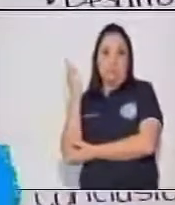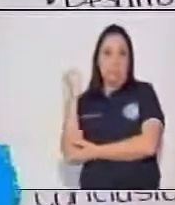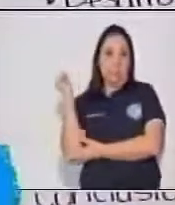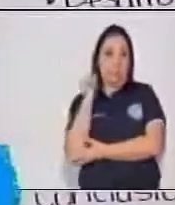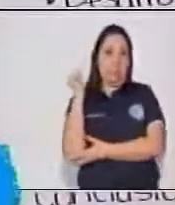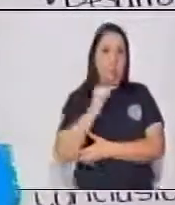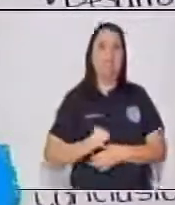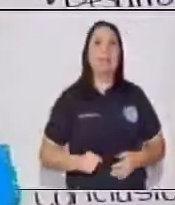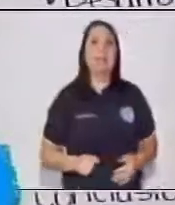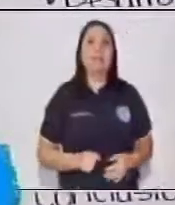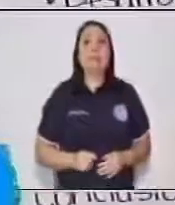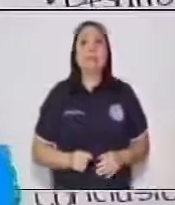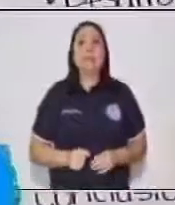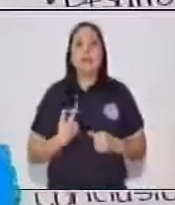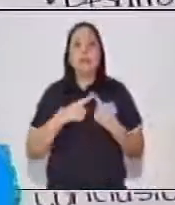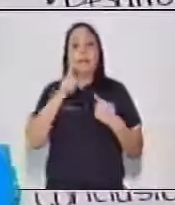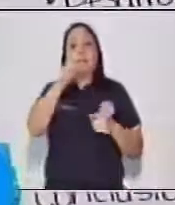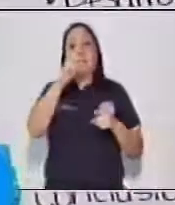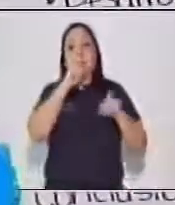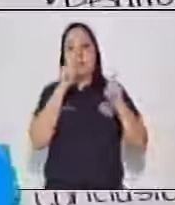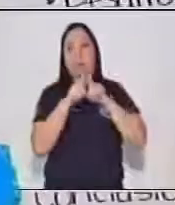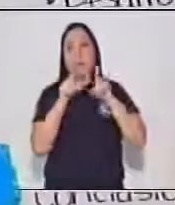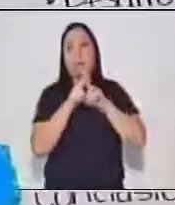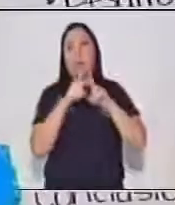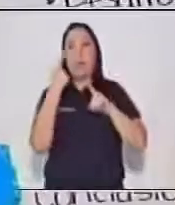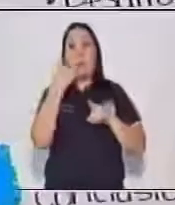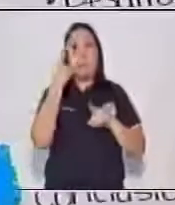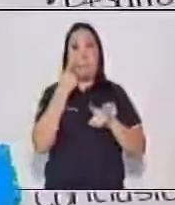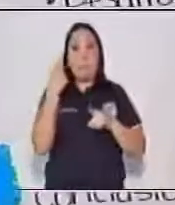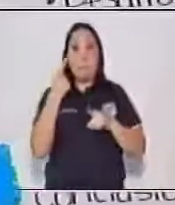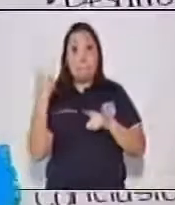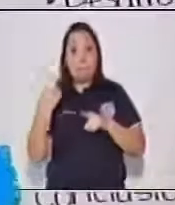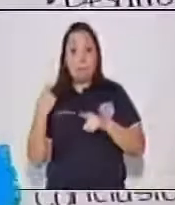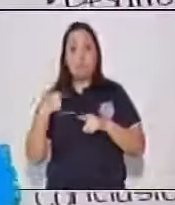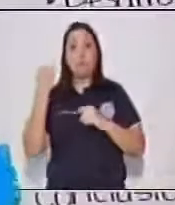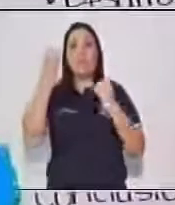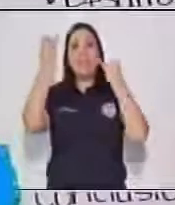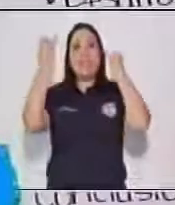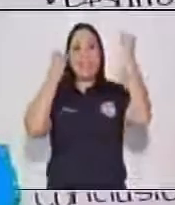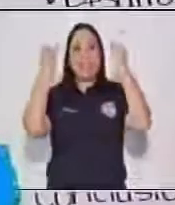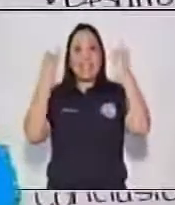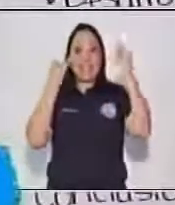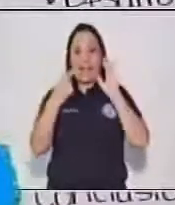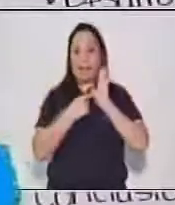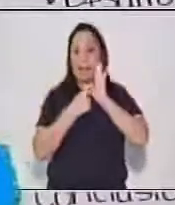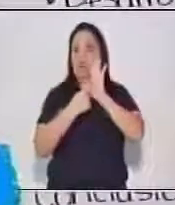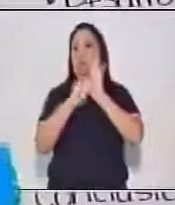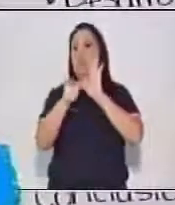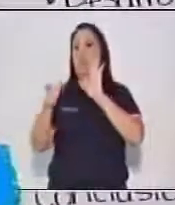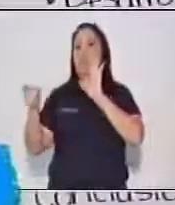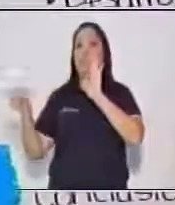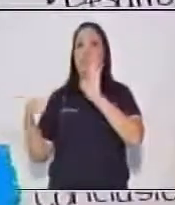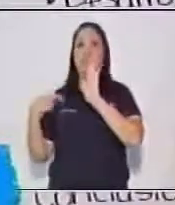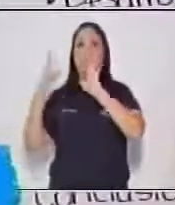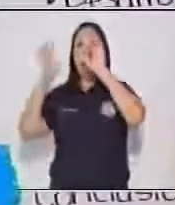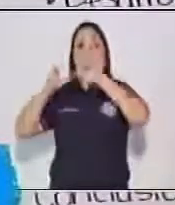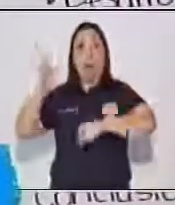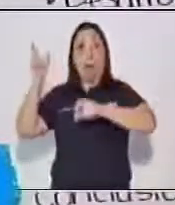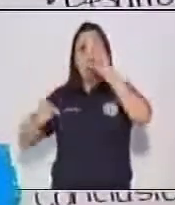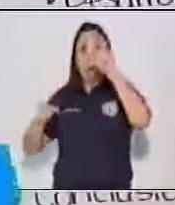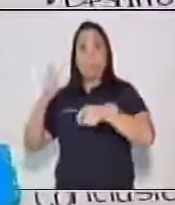pueden asignar, pero tú puedes buscar un título que sea llamativo, un título que sea atractivo para las personas que te van a